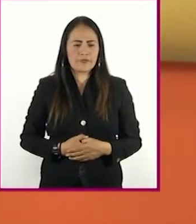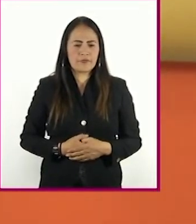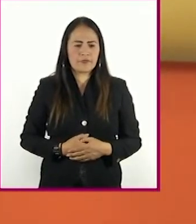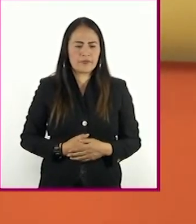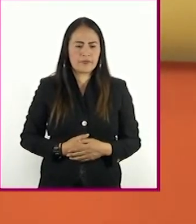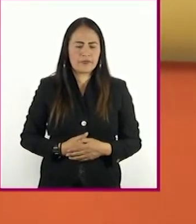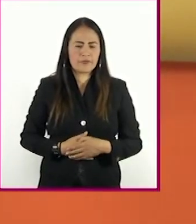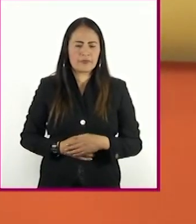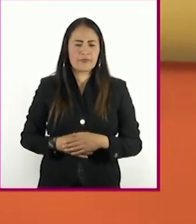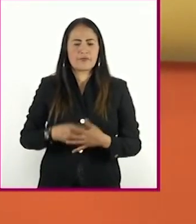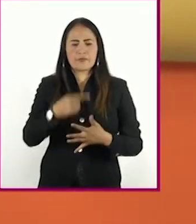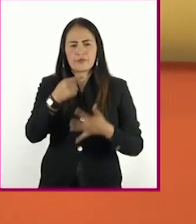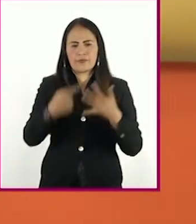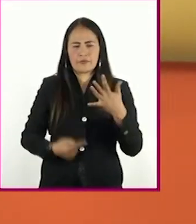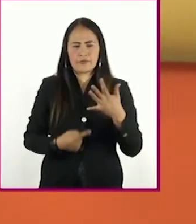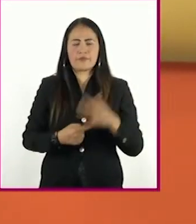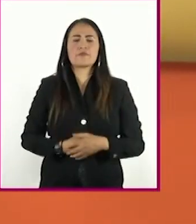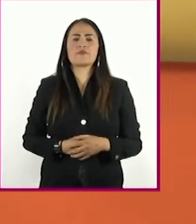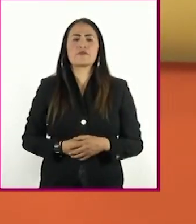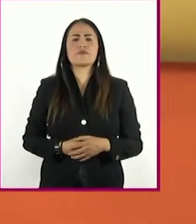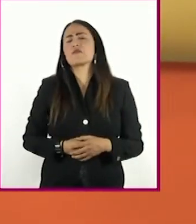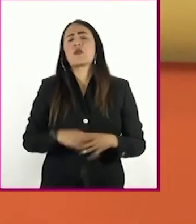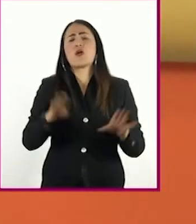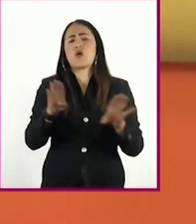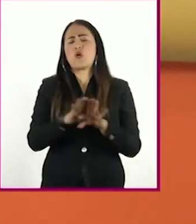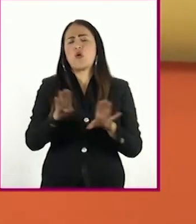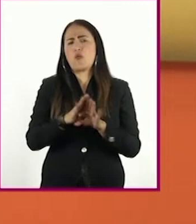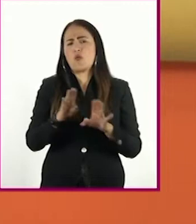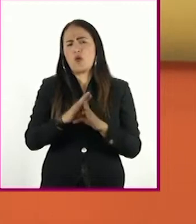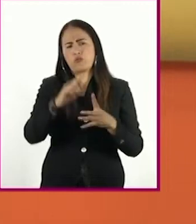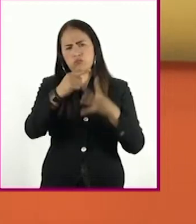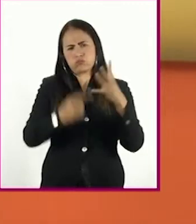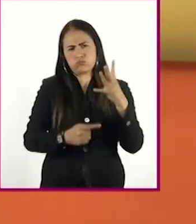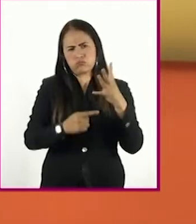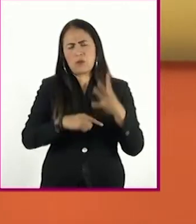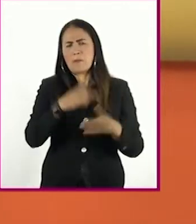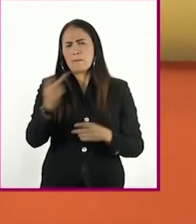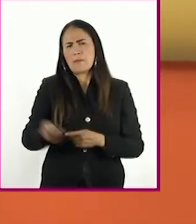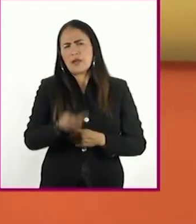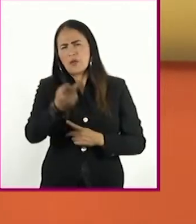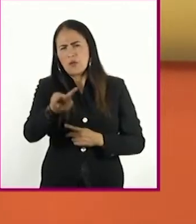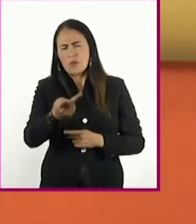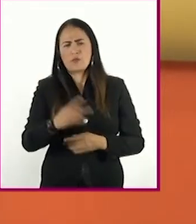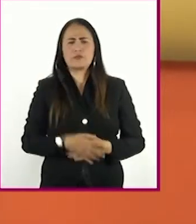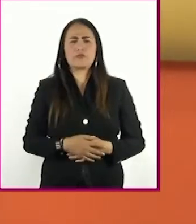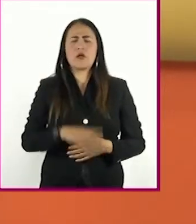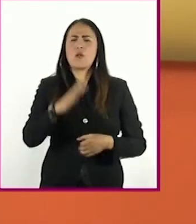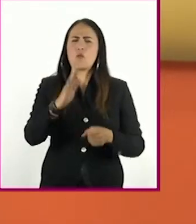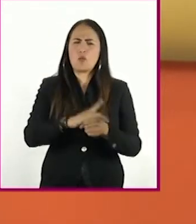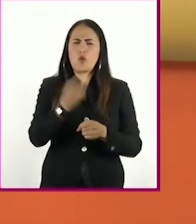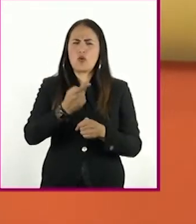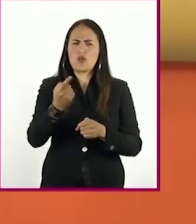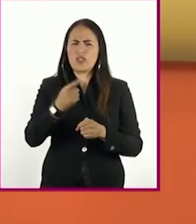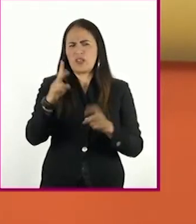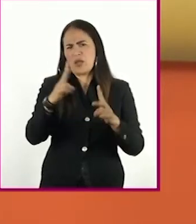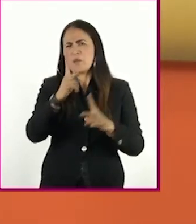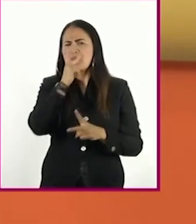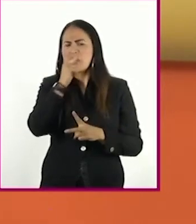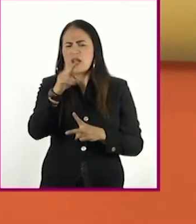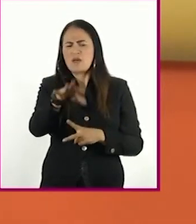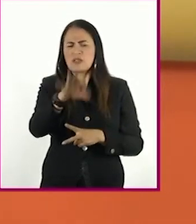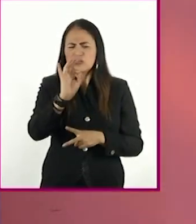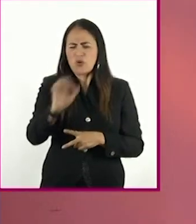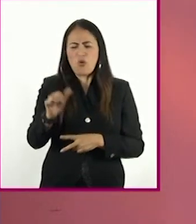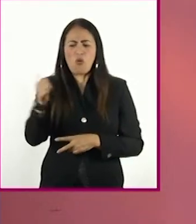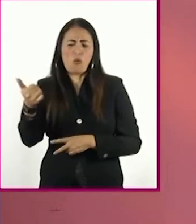los conceptos que usa el autor y cómo los adjetiva. Preguntarse ¿por qué escogió esta palabra y